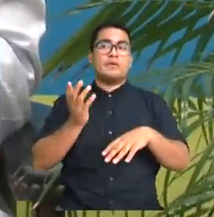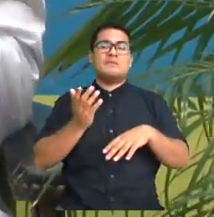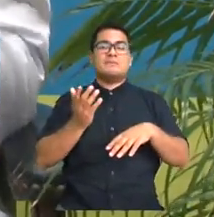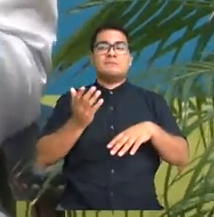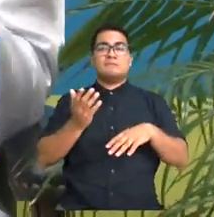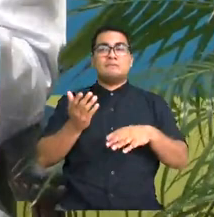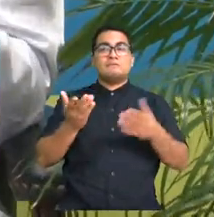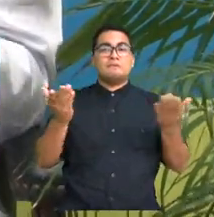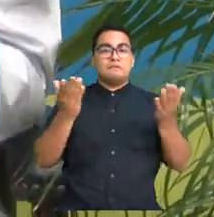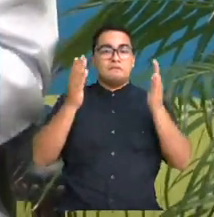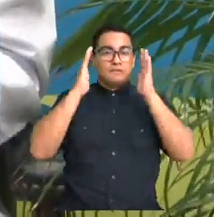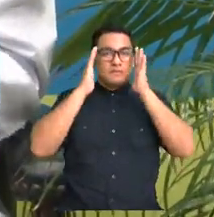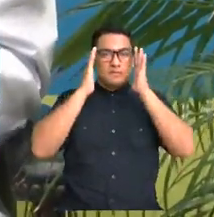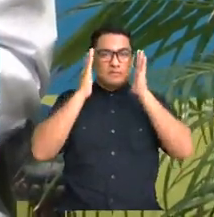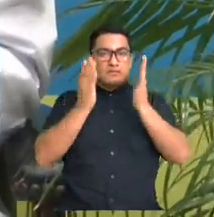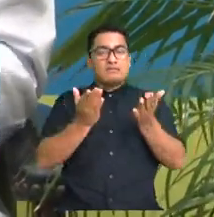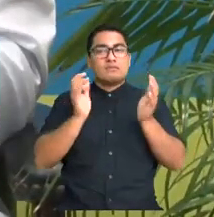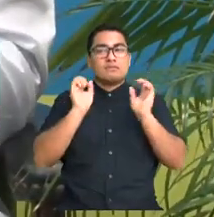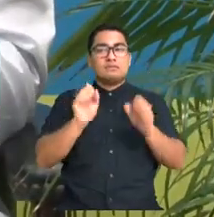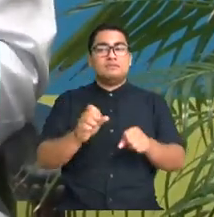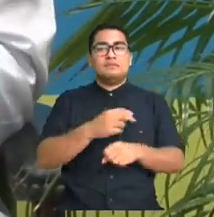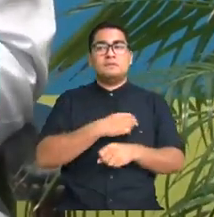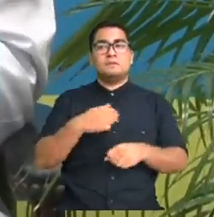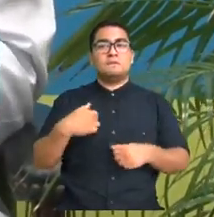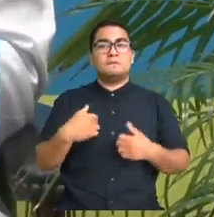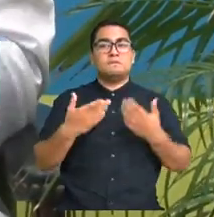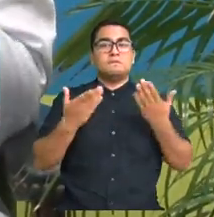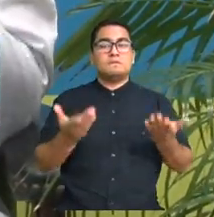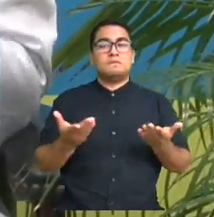entonces eso va a hacer que exista